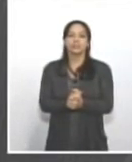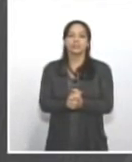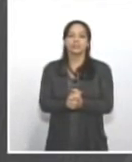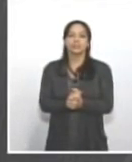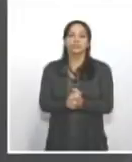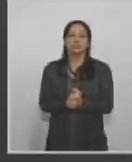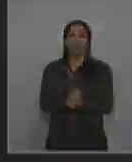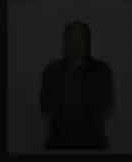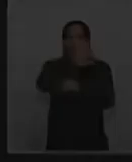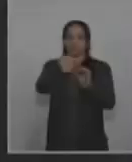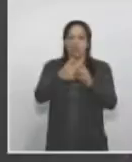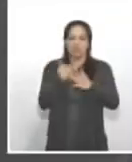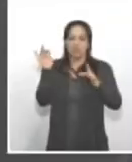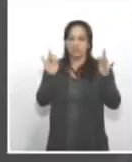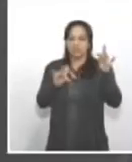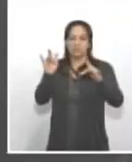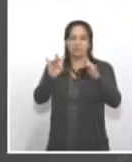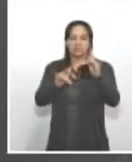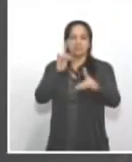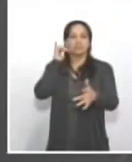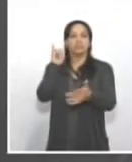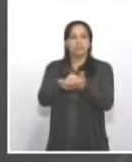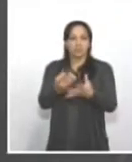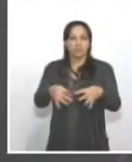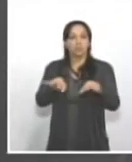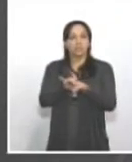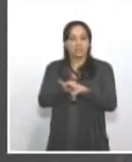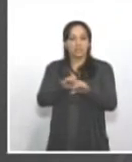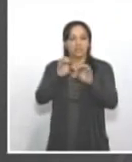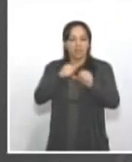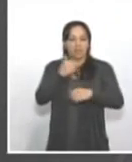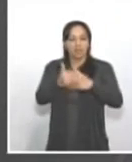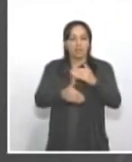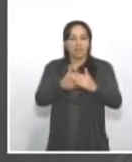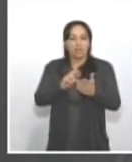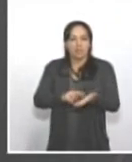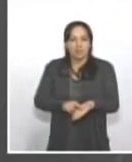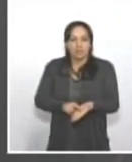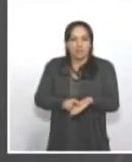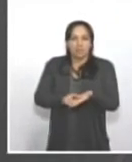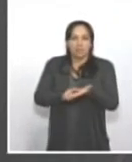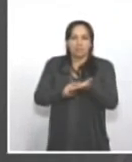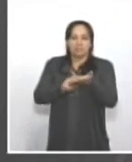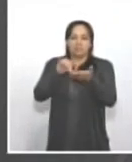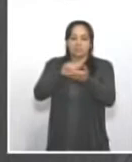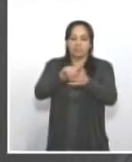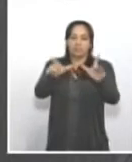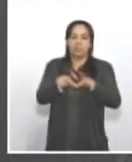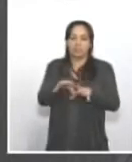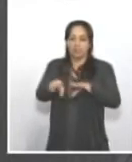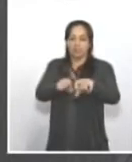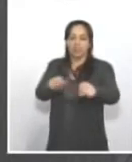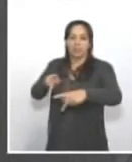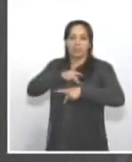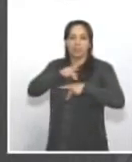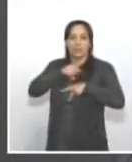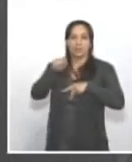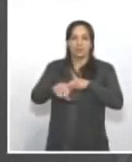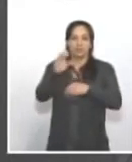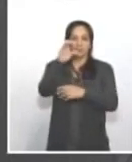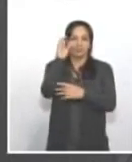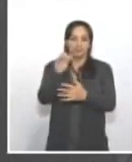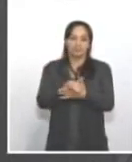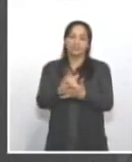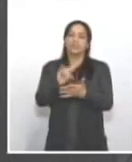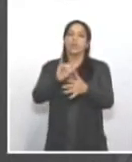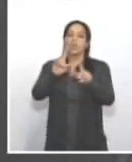todas sus fuerzas, seguramente recuperarán pronto esa zona que